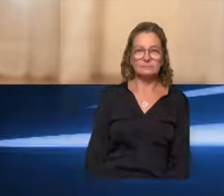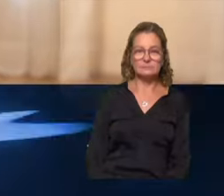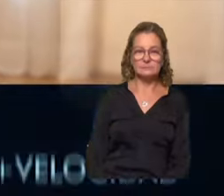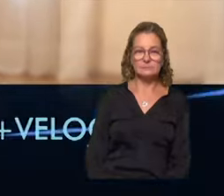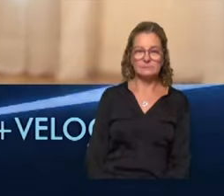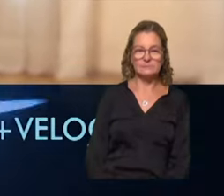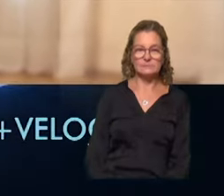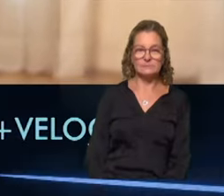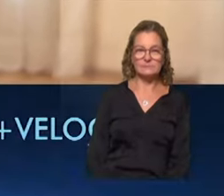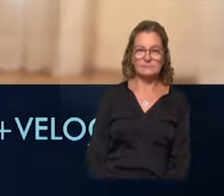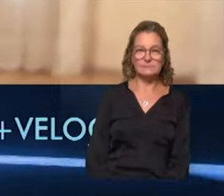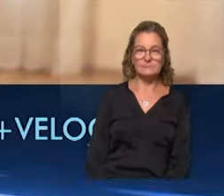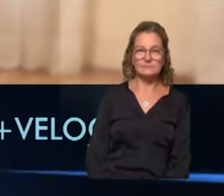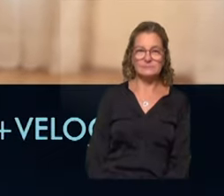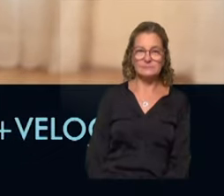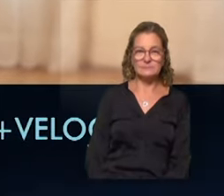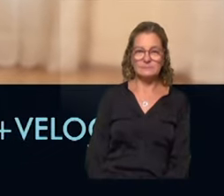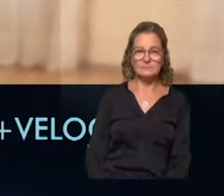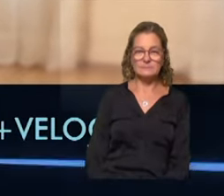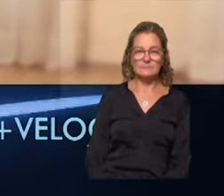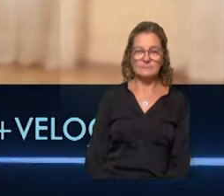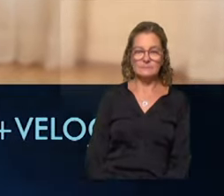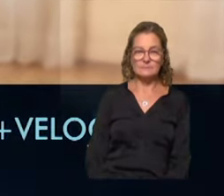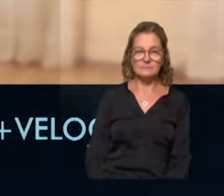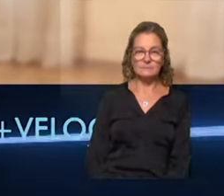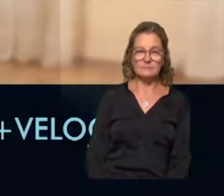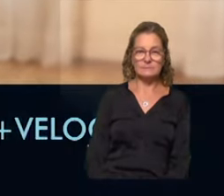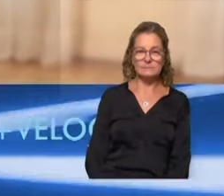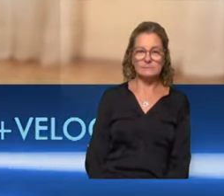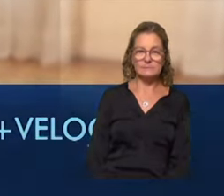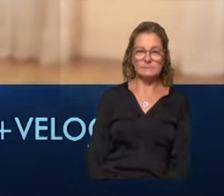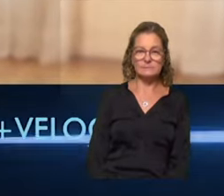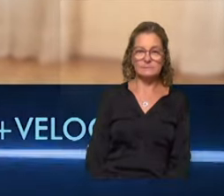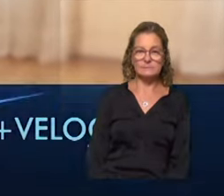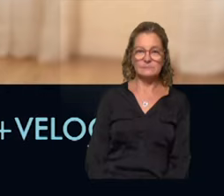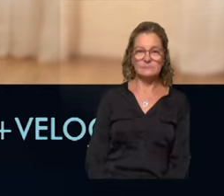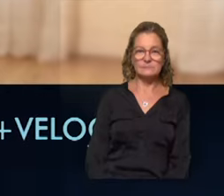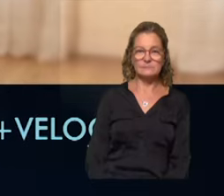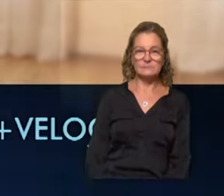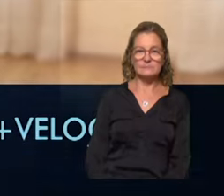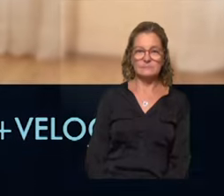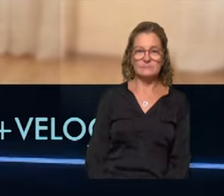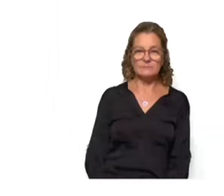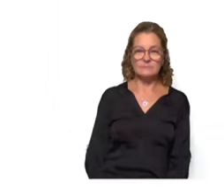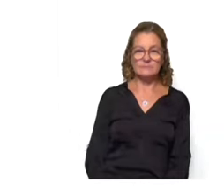Presentó Antel Empresas. ¿Tenés Antel? Tenés un socio para hacer crecer tu negocio.